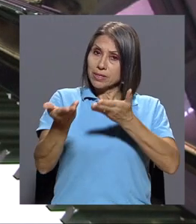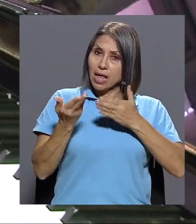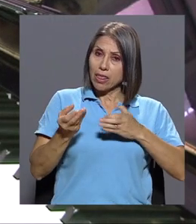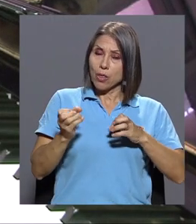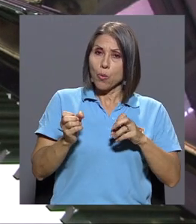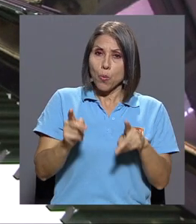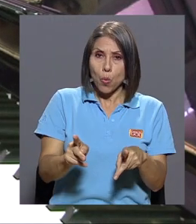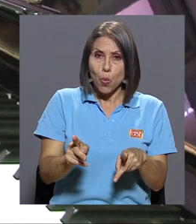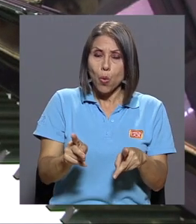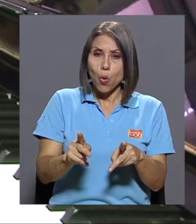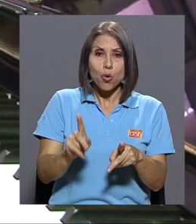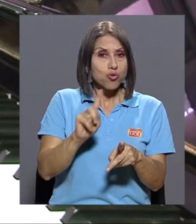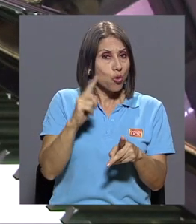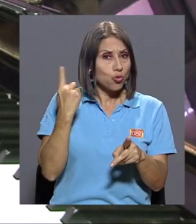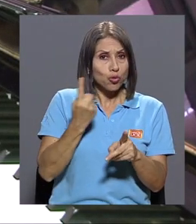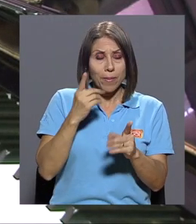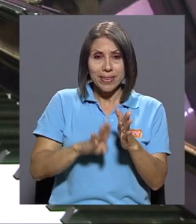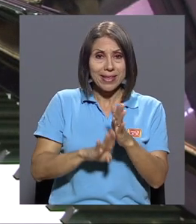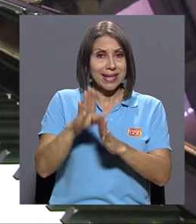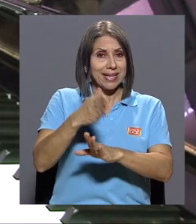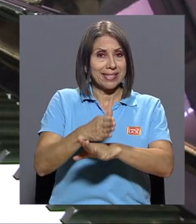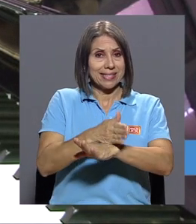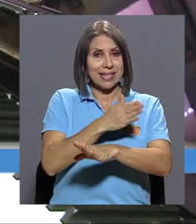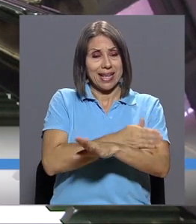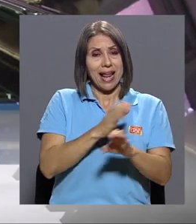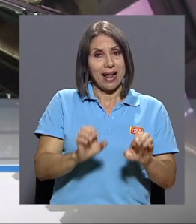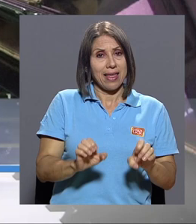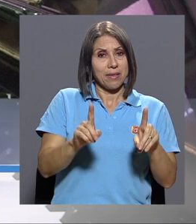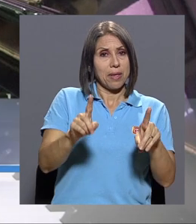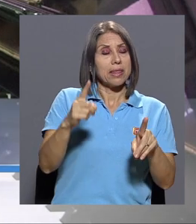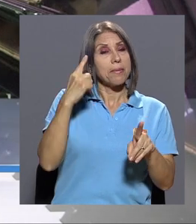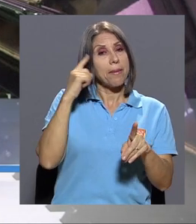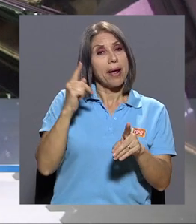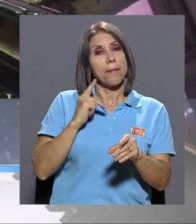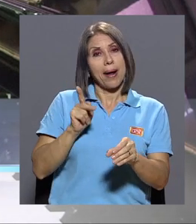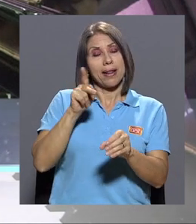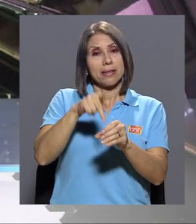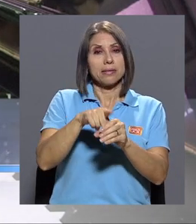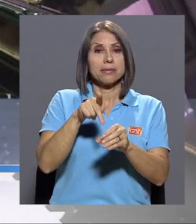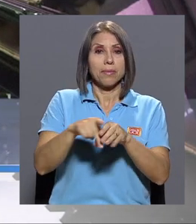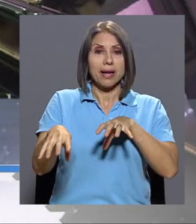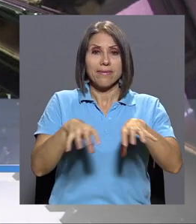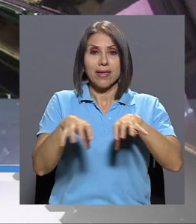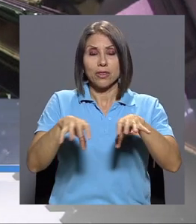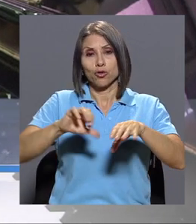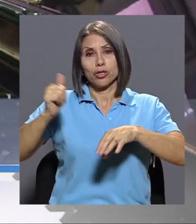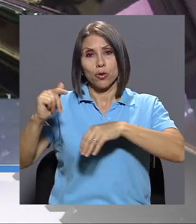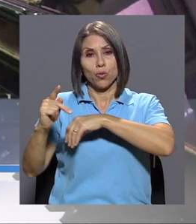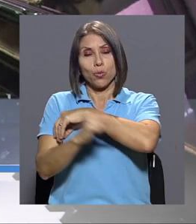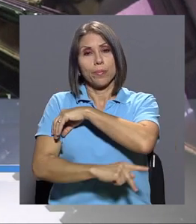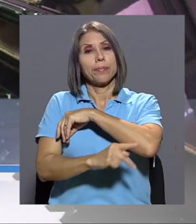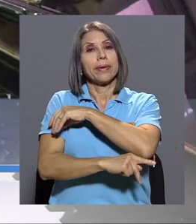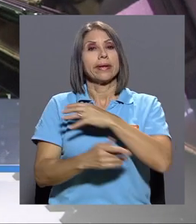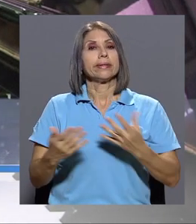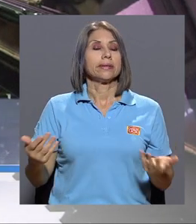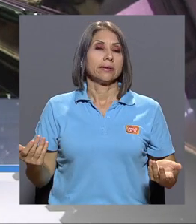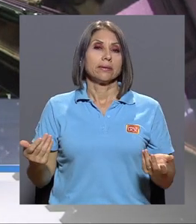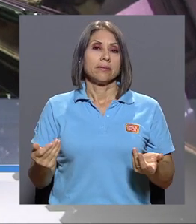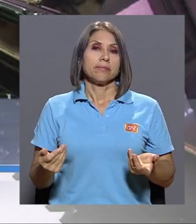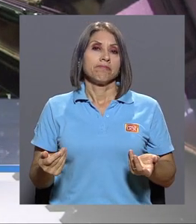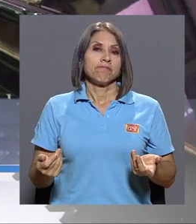y no solamente crecer académicamente para para poder participar como vos decís de estos eventos en el exterior